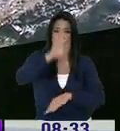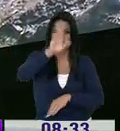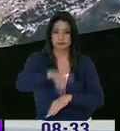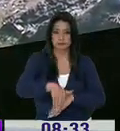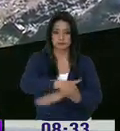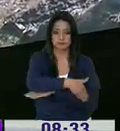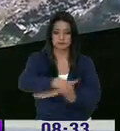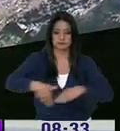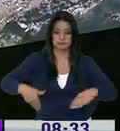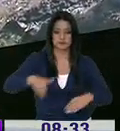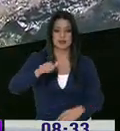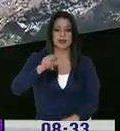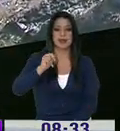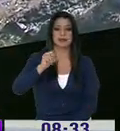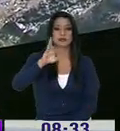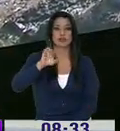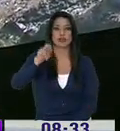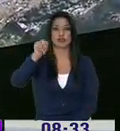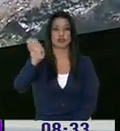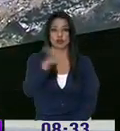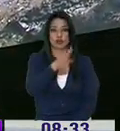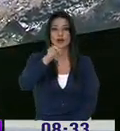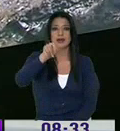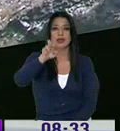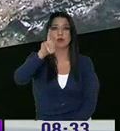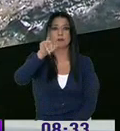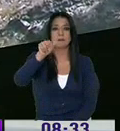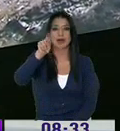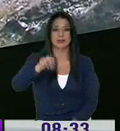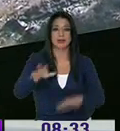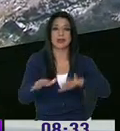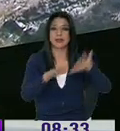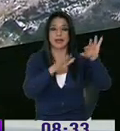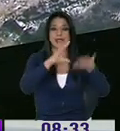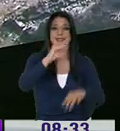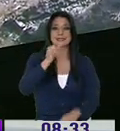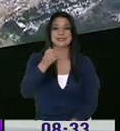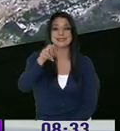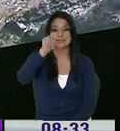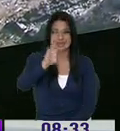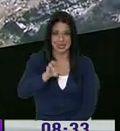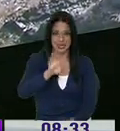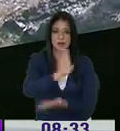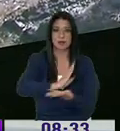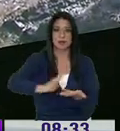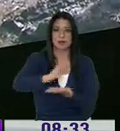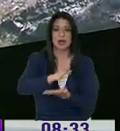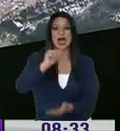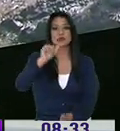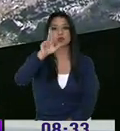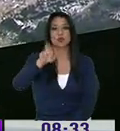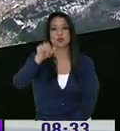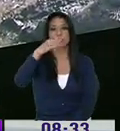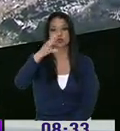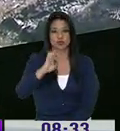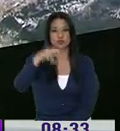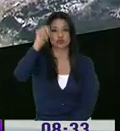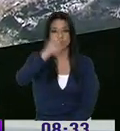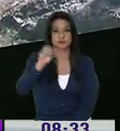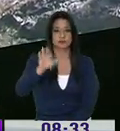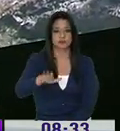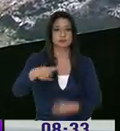la calle antonio neumane laderas del cisne barrio atucucho al noroccidente de la capital robert es la información